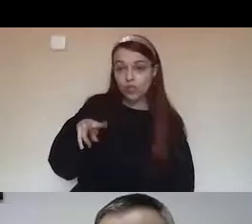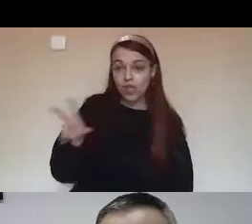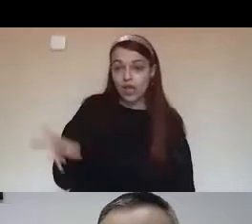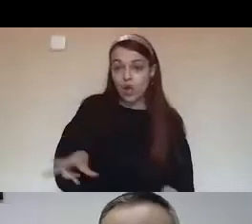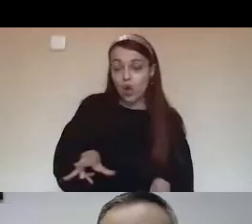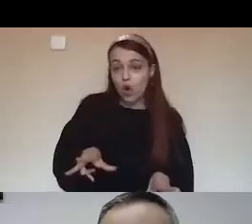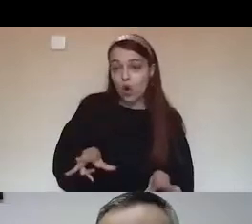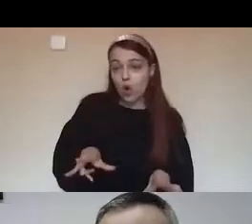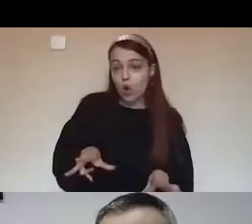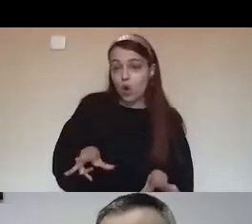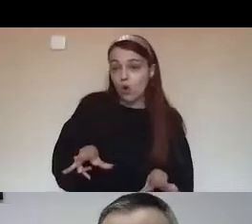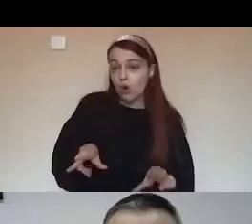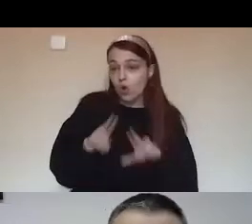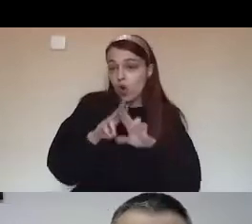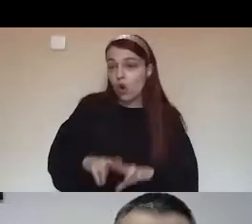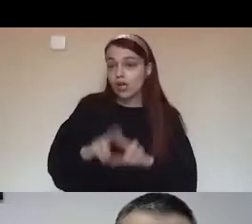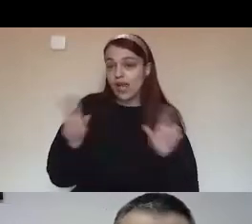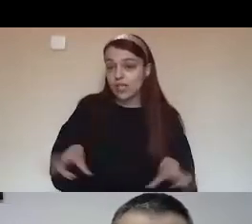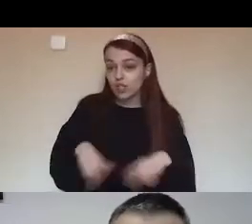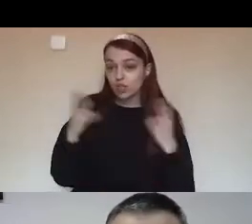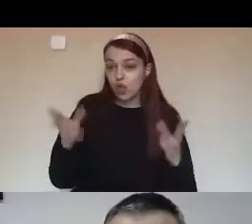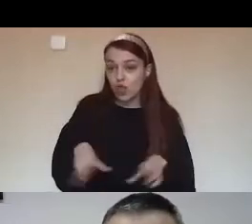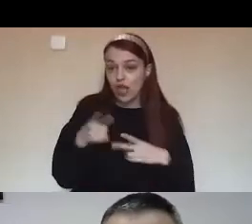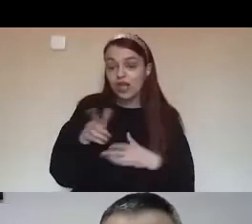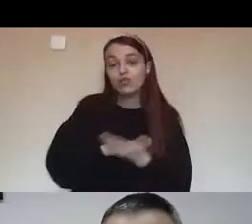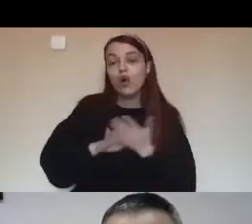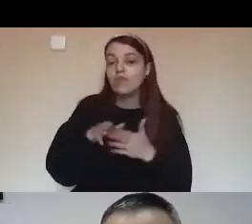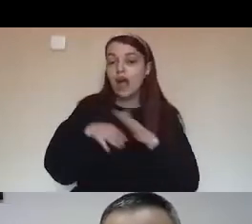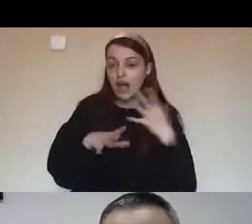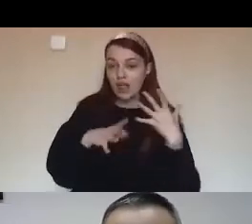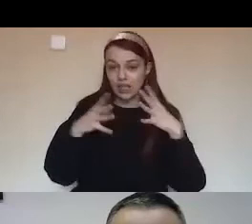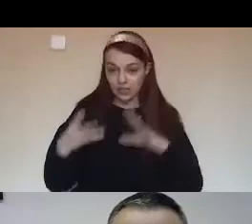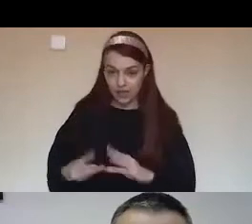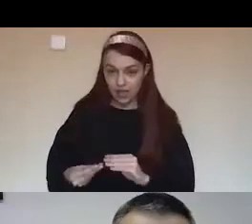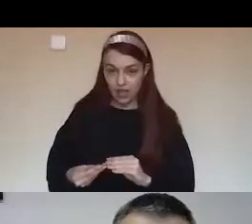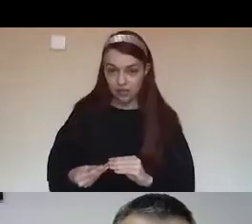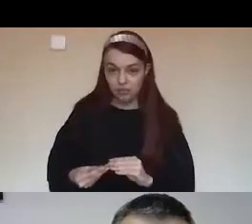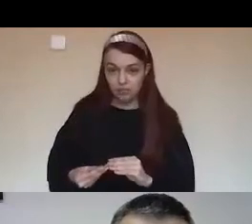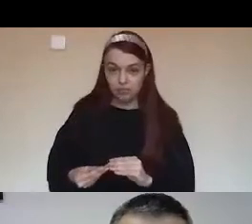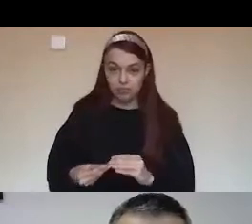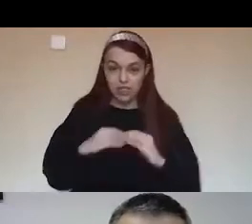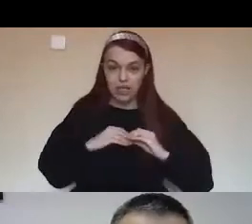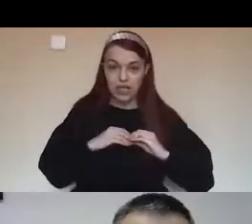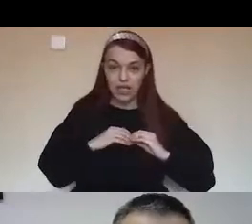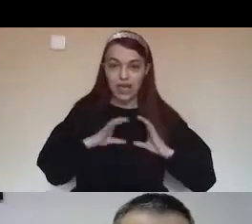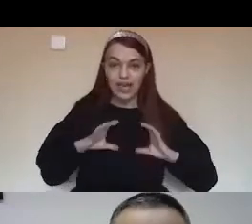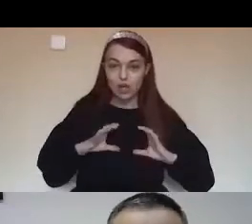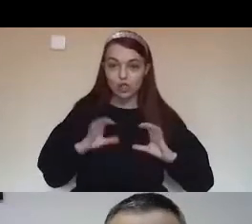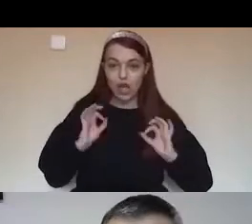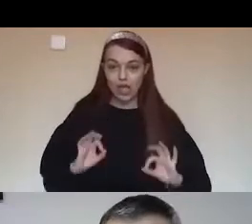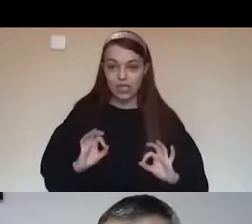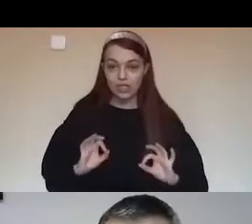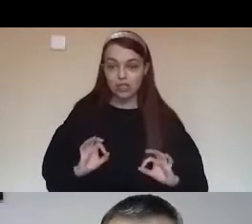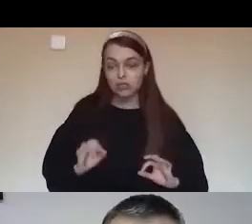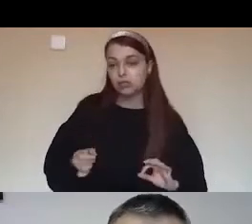es de lo que va esto, de la accesibilidad en los museos, pues es generosa por naturaleza, de manera que